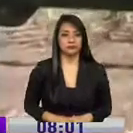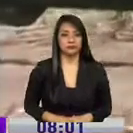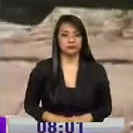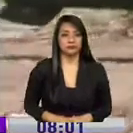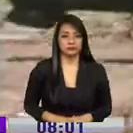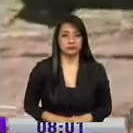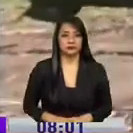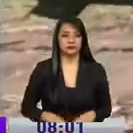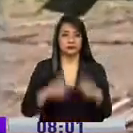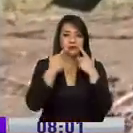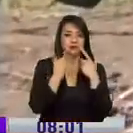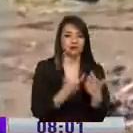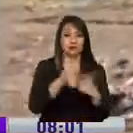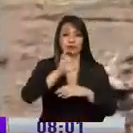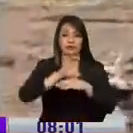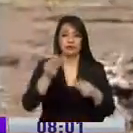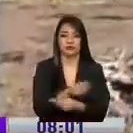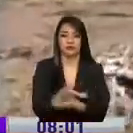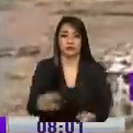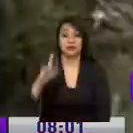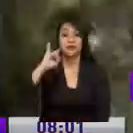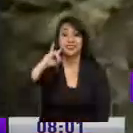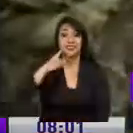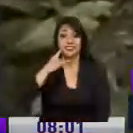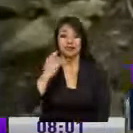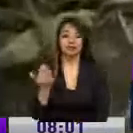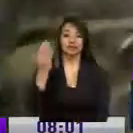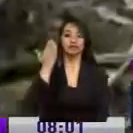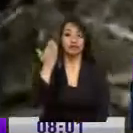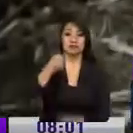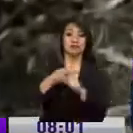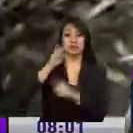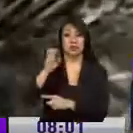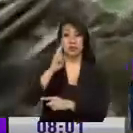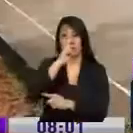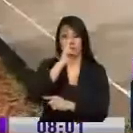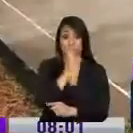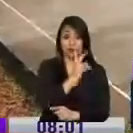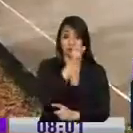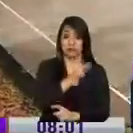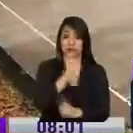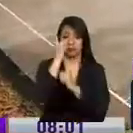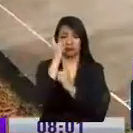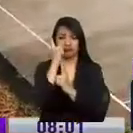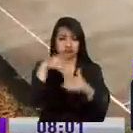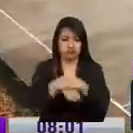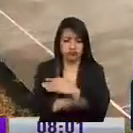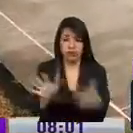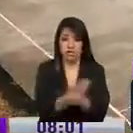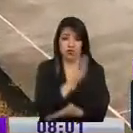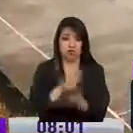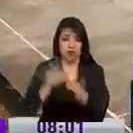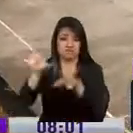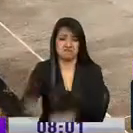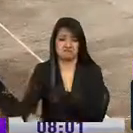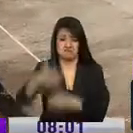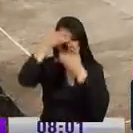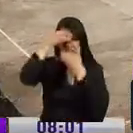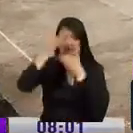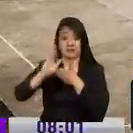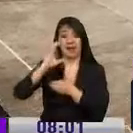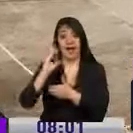La Fiscalía de Ecuador informó que la menor de edad que el pasado junio fue plagiada por dos hombres armados de la escuela donde estudiaba en